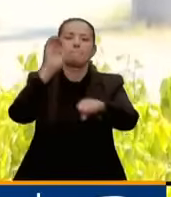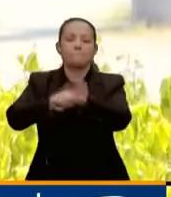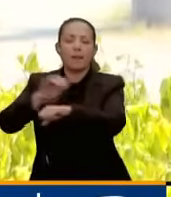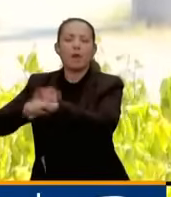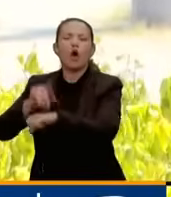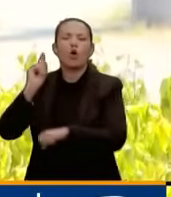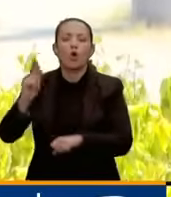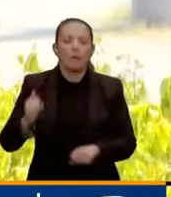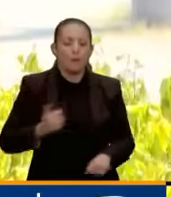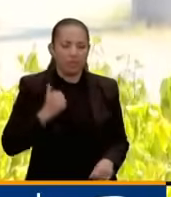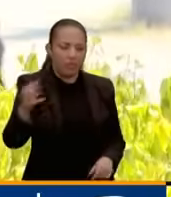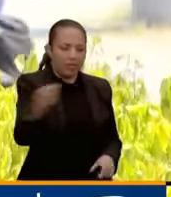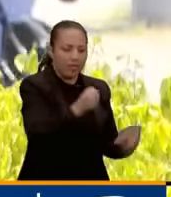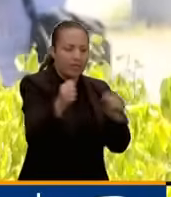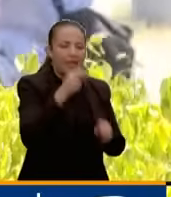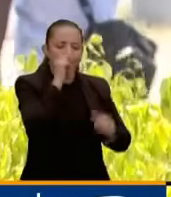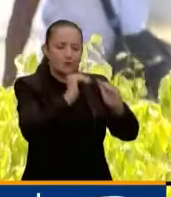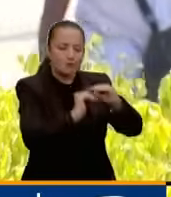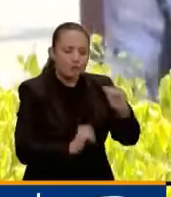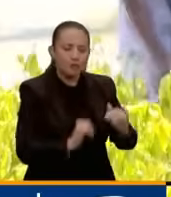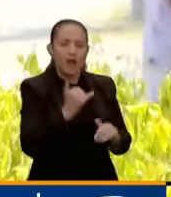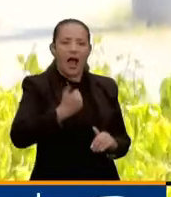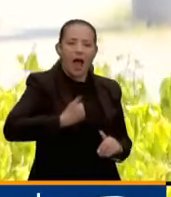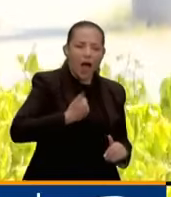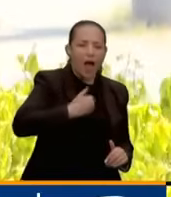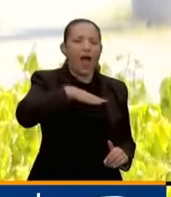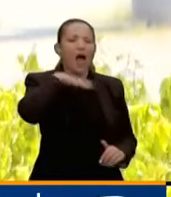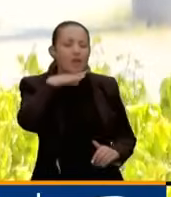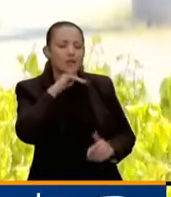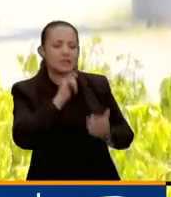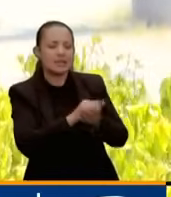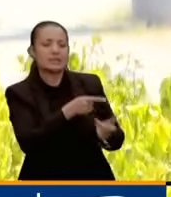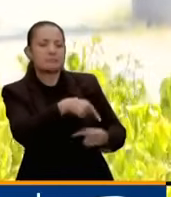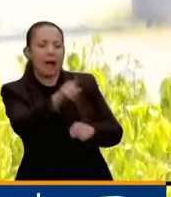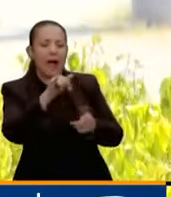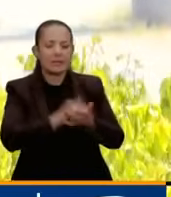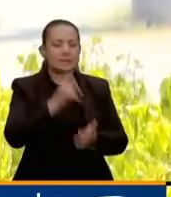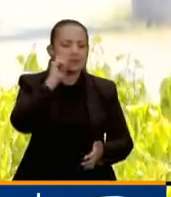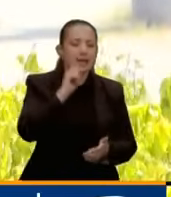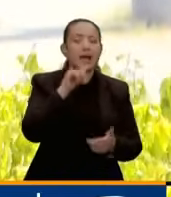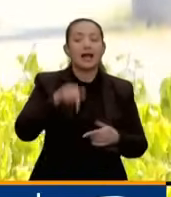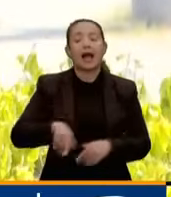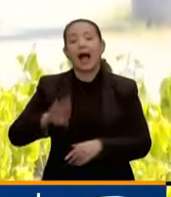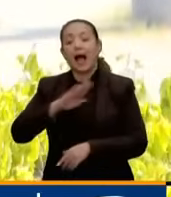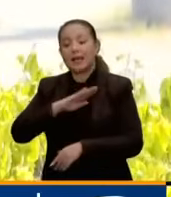explotación sexual de niños, niñas y adolescentes. La alcaldía de Medellín y la embajada de Estados Unidos